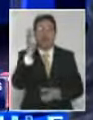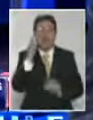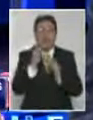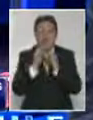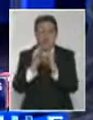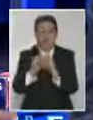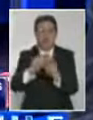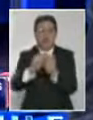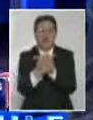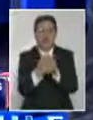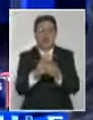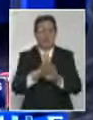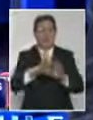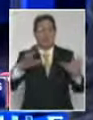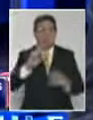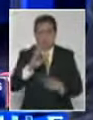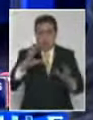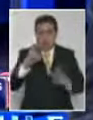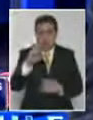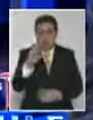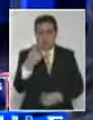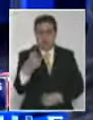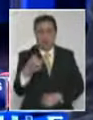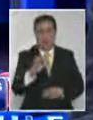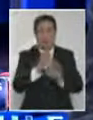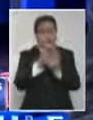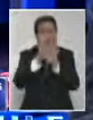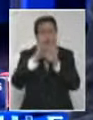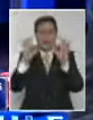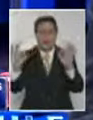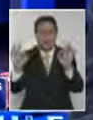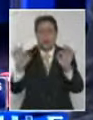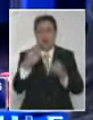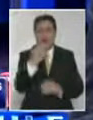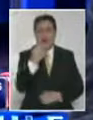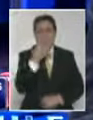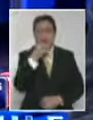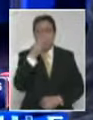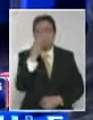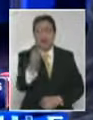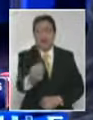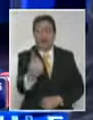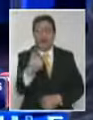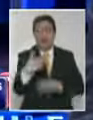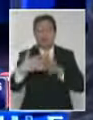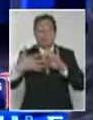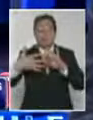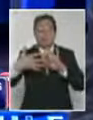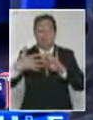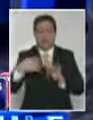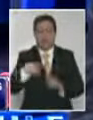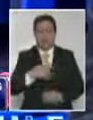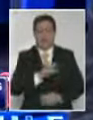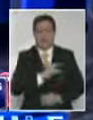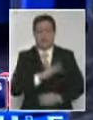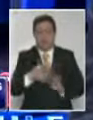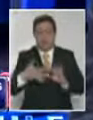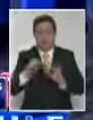Si hubo cosas muy graves en este país, nunca había un gesto de decir perdón a la sociedad chilena.